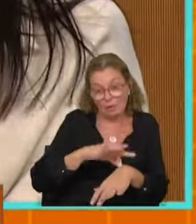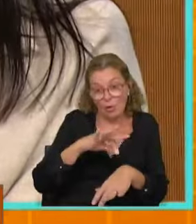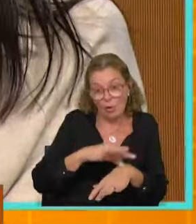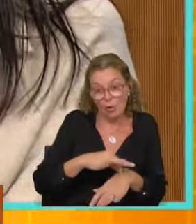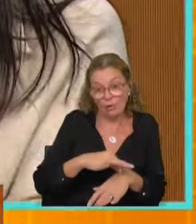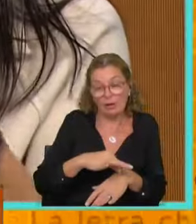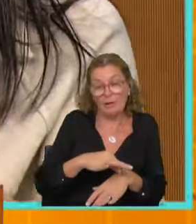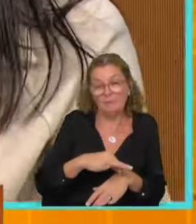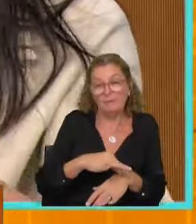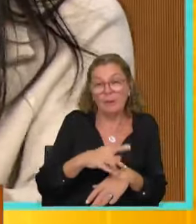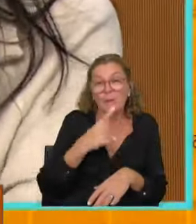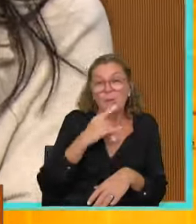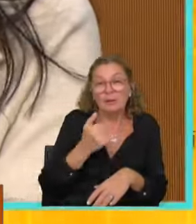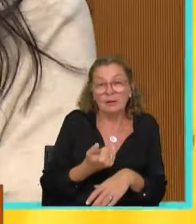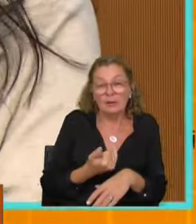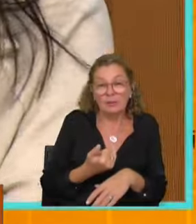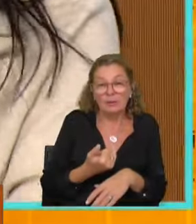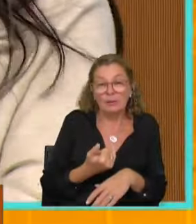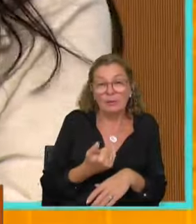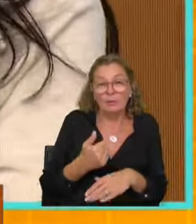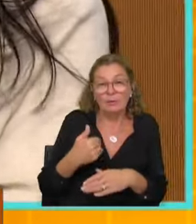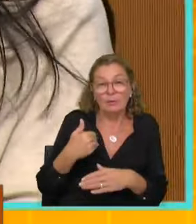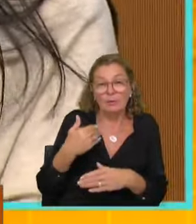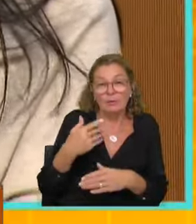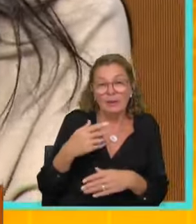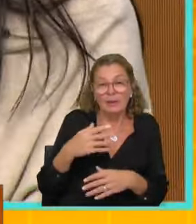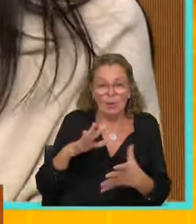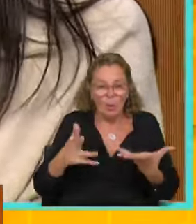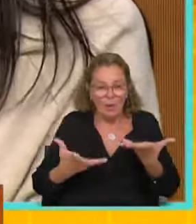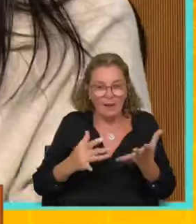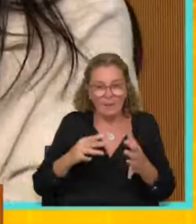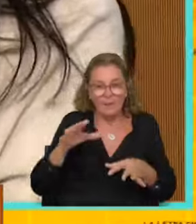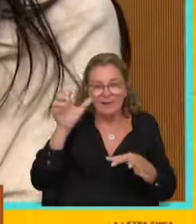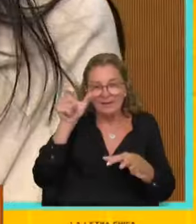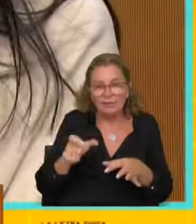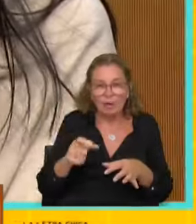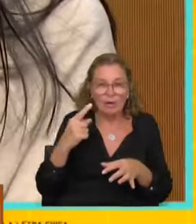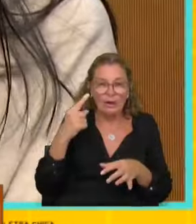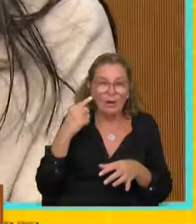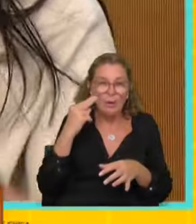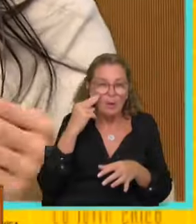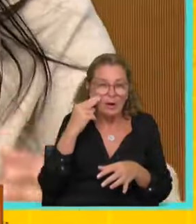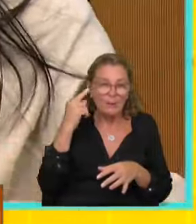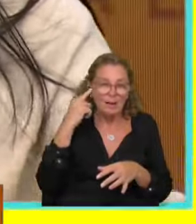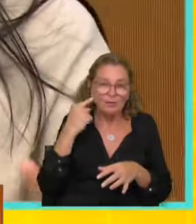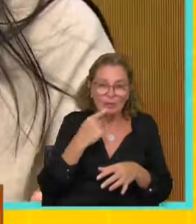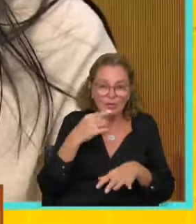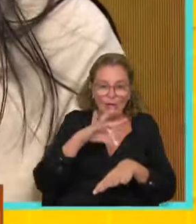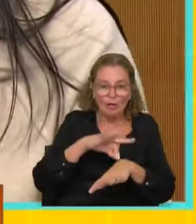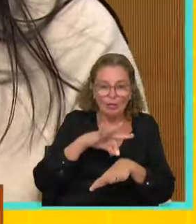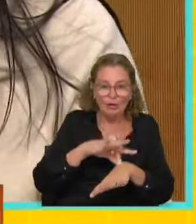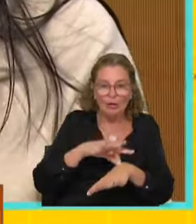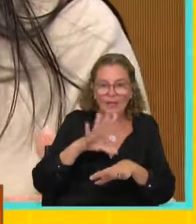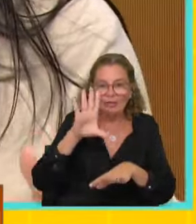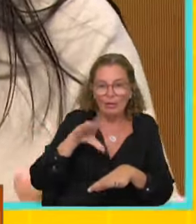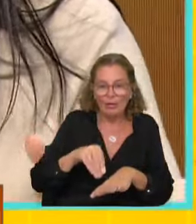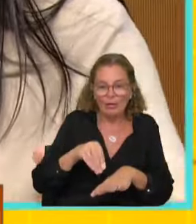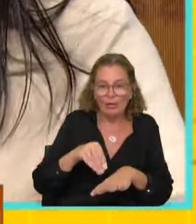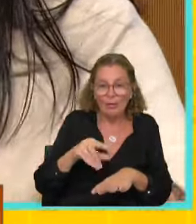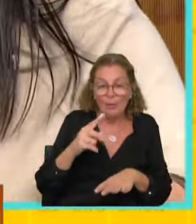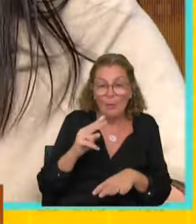asistencia por ejemplo una alteración el desarrollo psicomotricidad o fob biología Y esto es una oportunidad que como